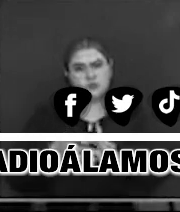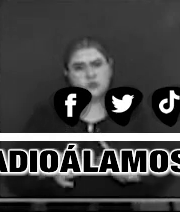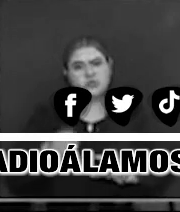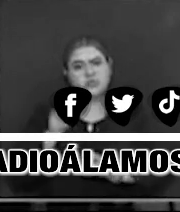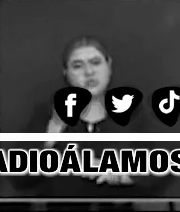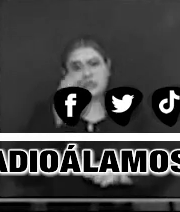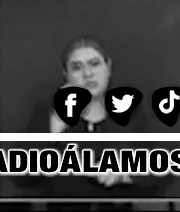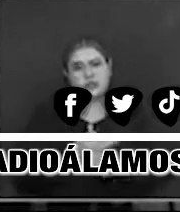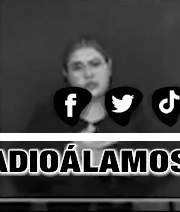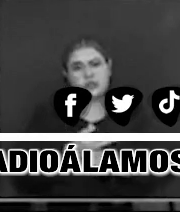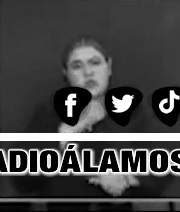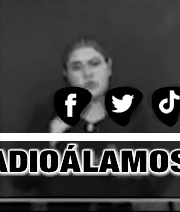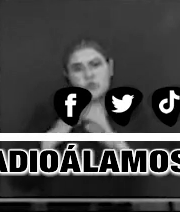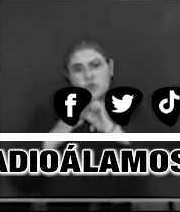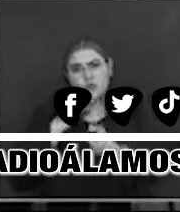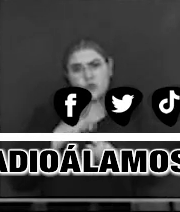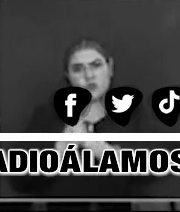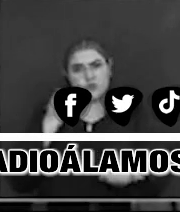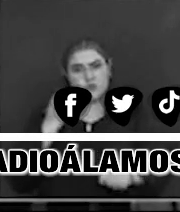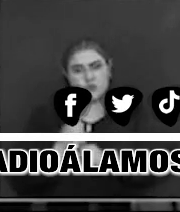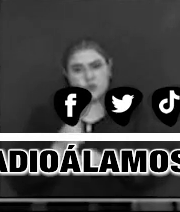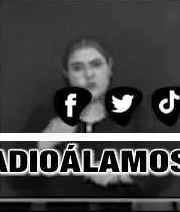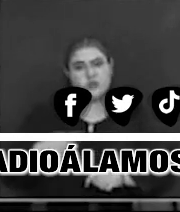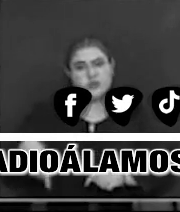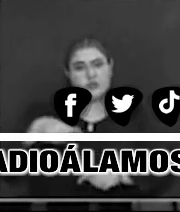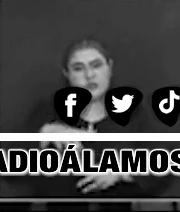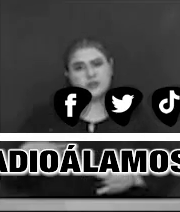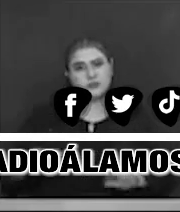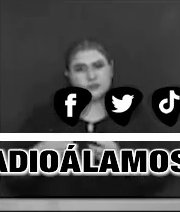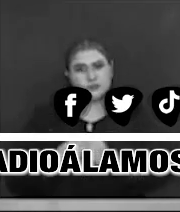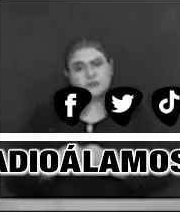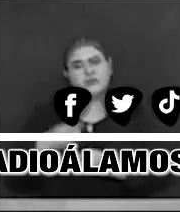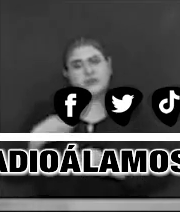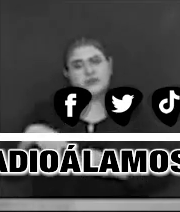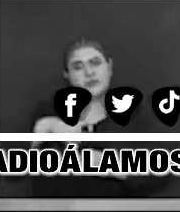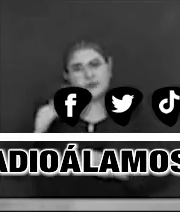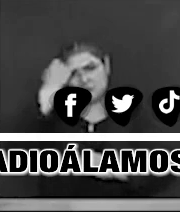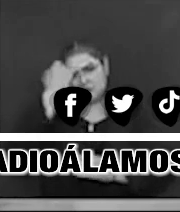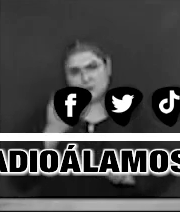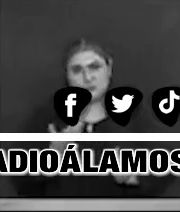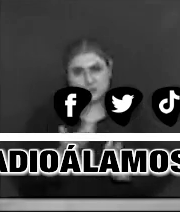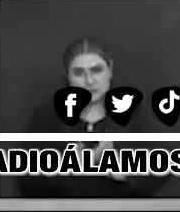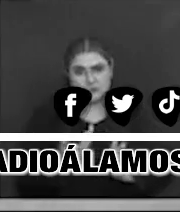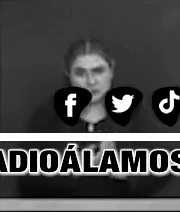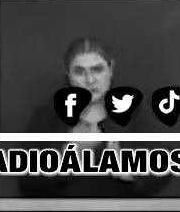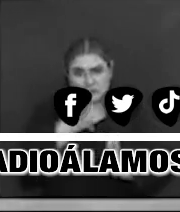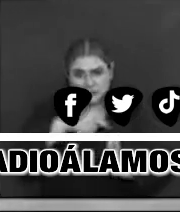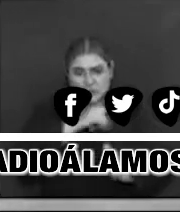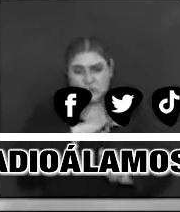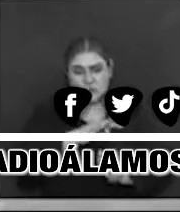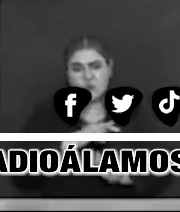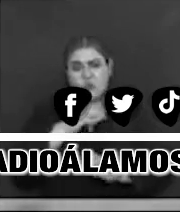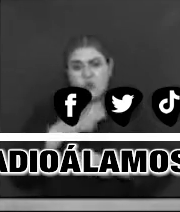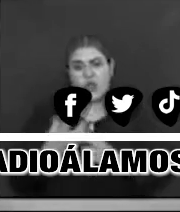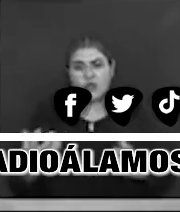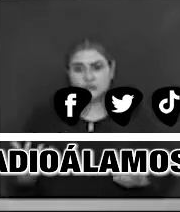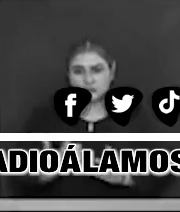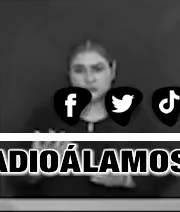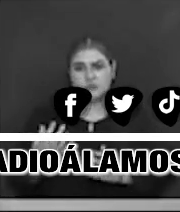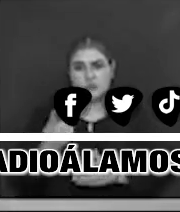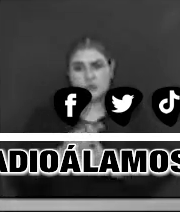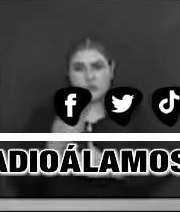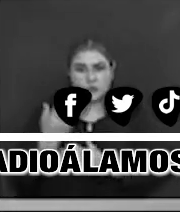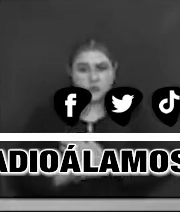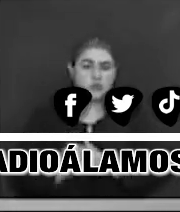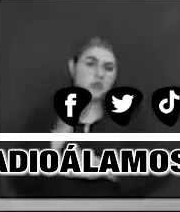en las redes sociales. Permítame, estimado lector, señalar que los puntos 2 y 3 no ameritan mayor profundización en su lectura,